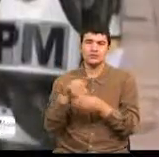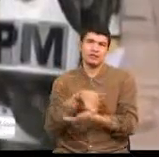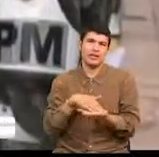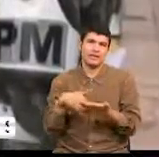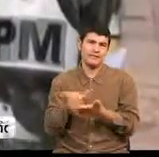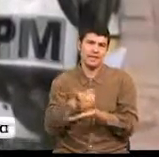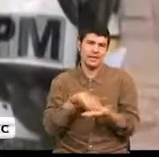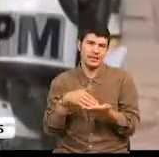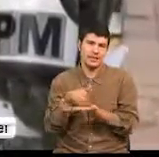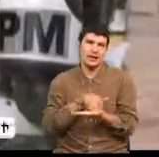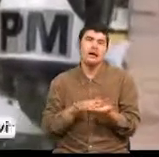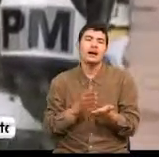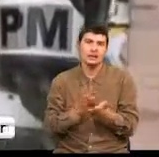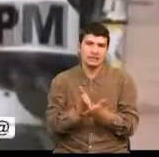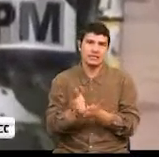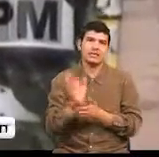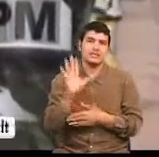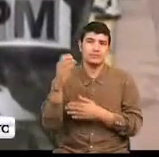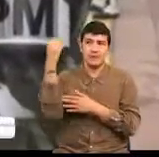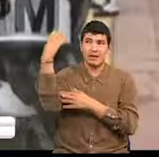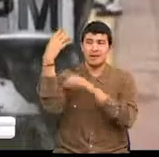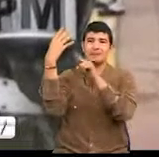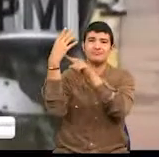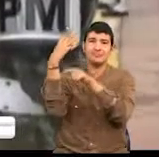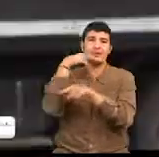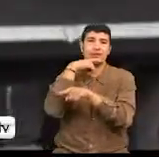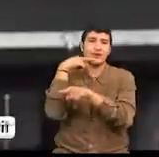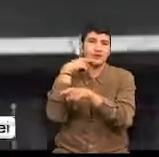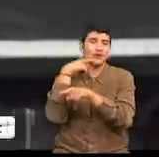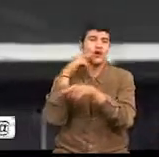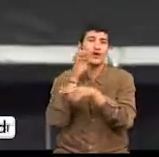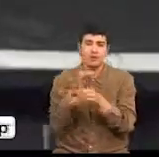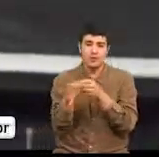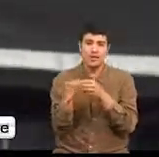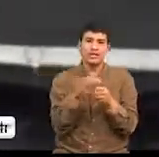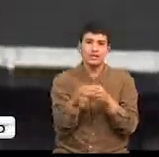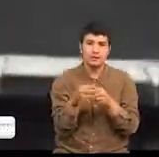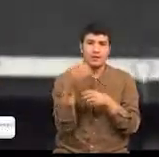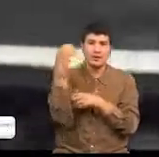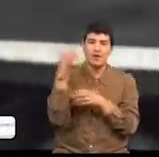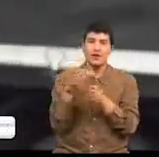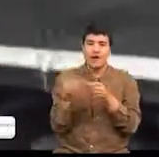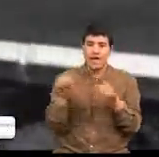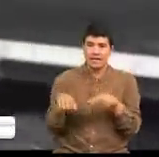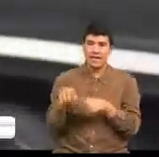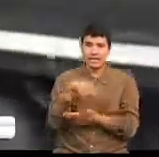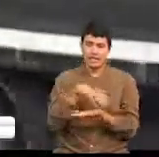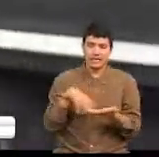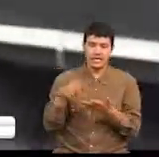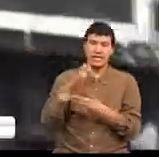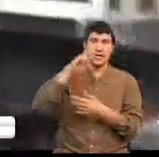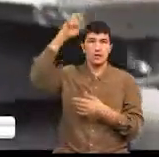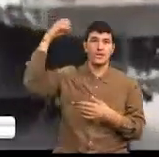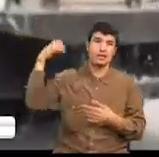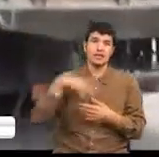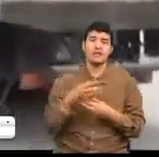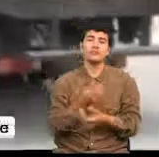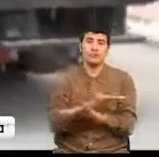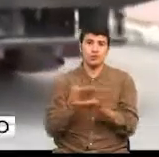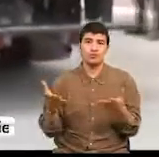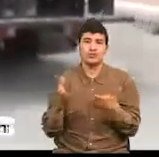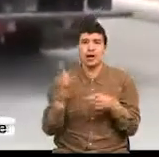inestabilidad, todavía se encuentran en rojo. La mayoría de municipios de Colombia, en este caso Santander, muchos se encuentran